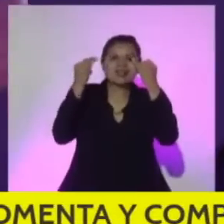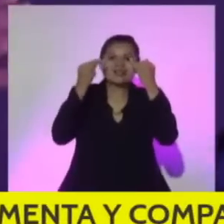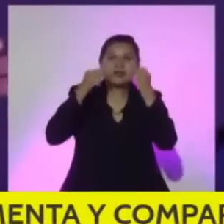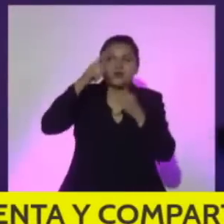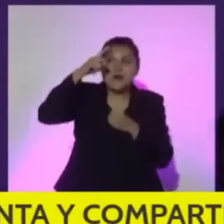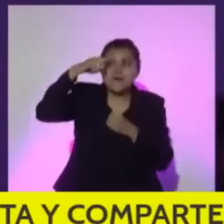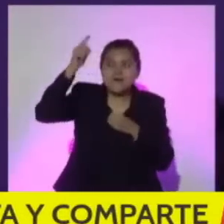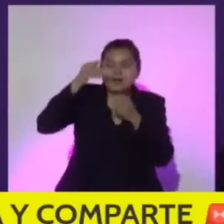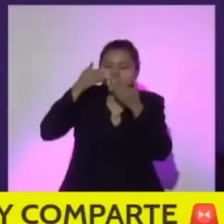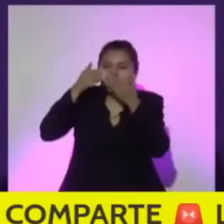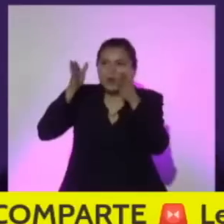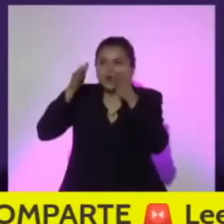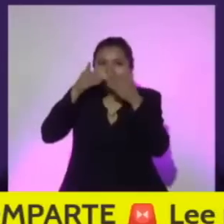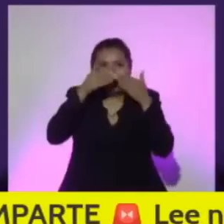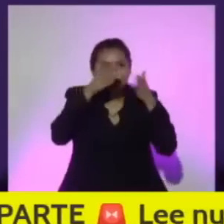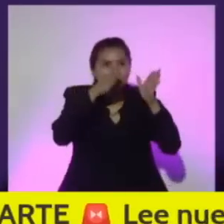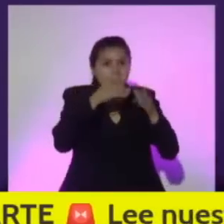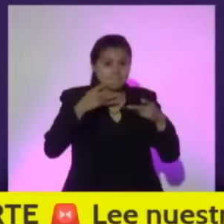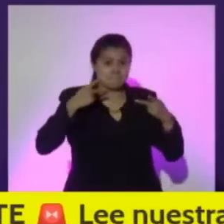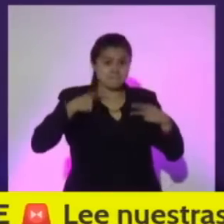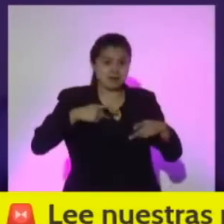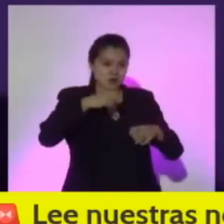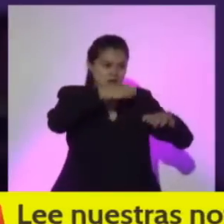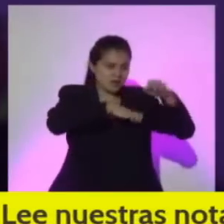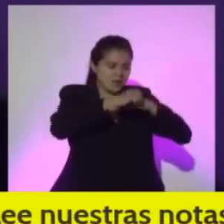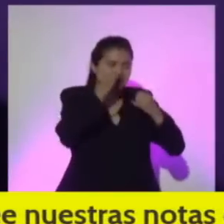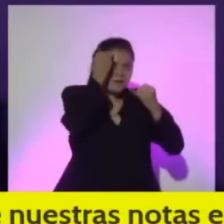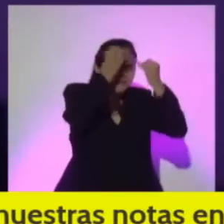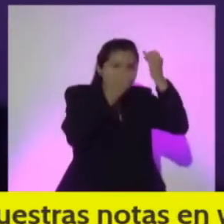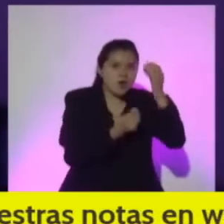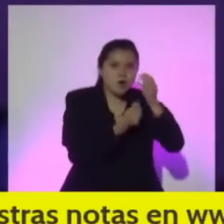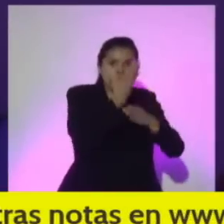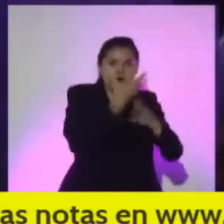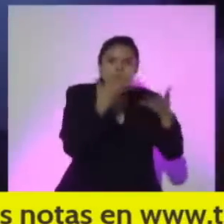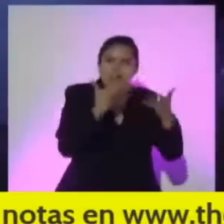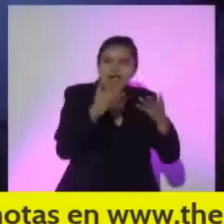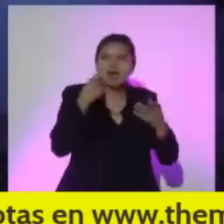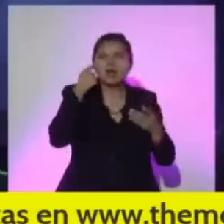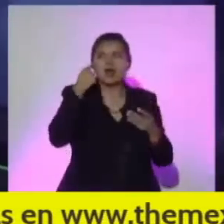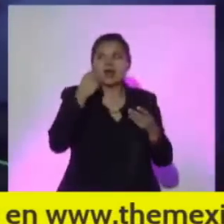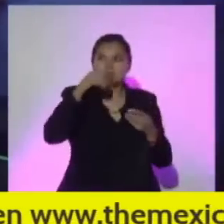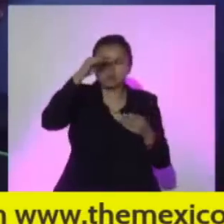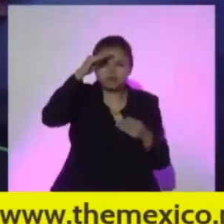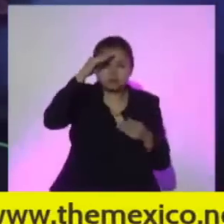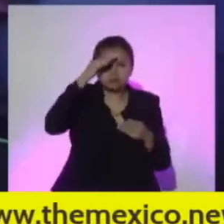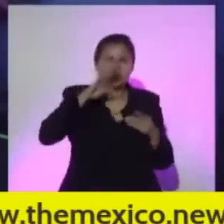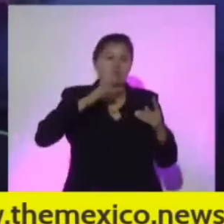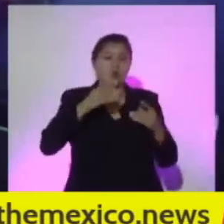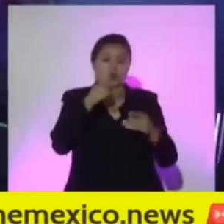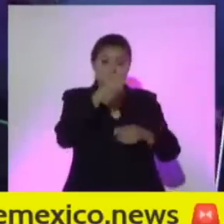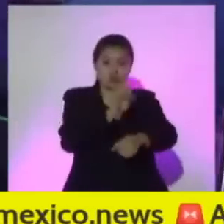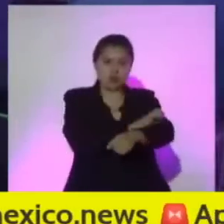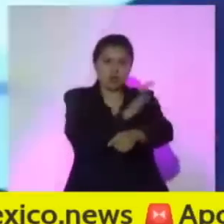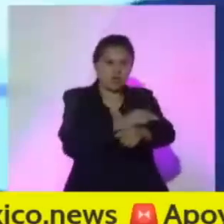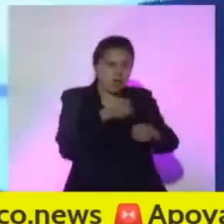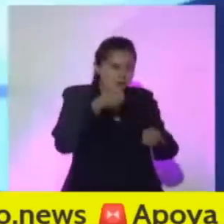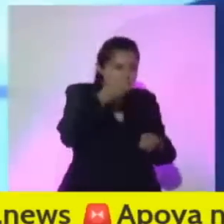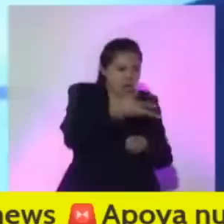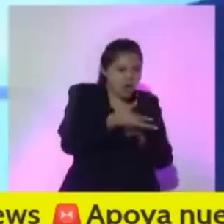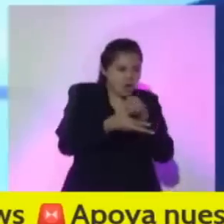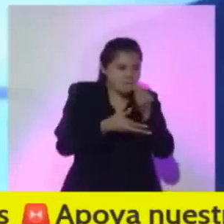Madrid en el equipo de de precampaña o en este equipo de